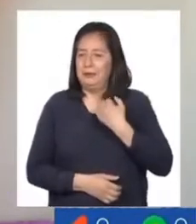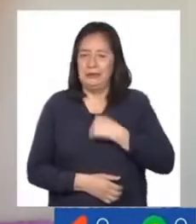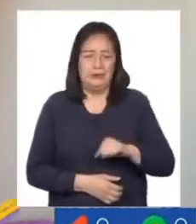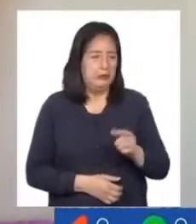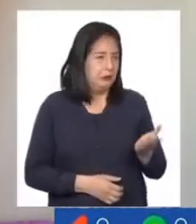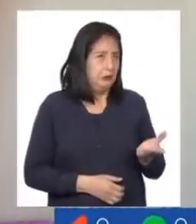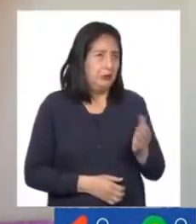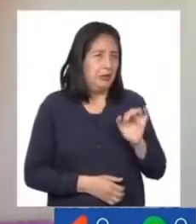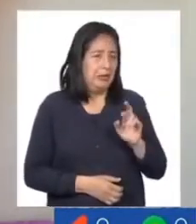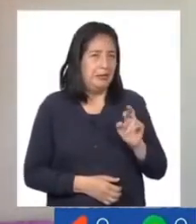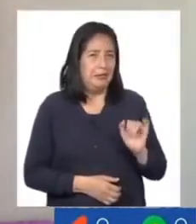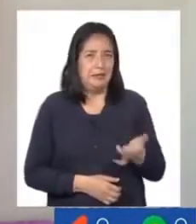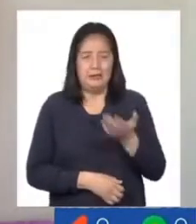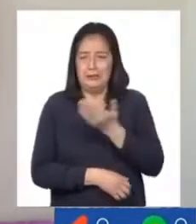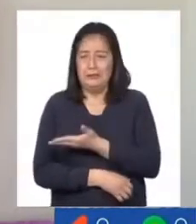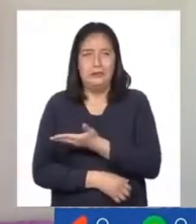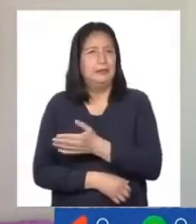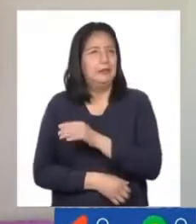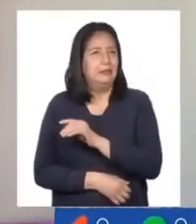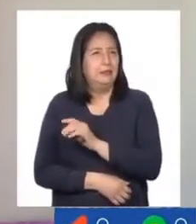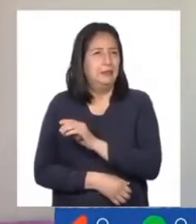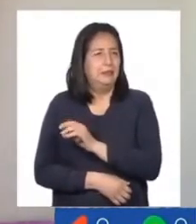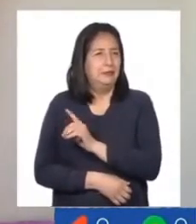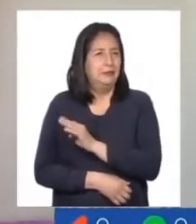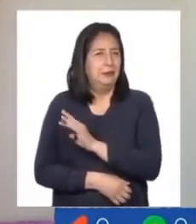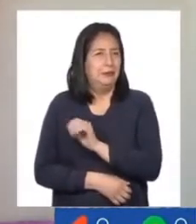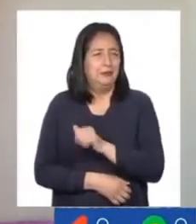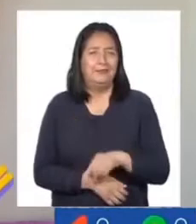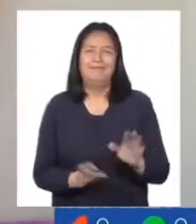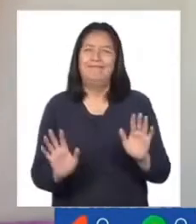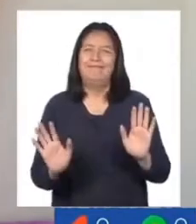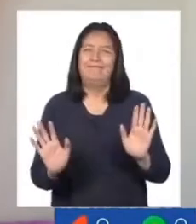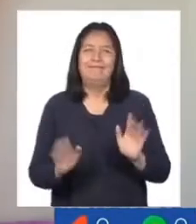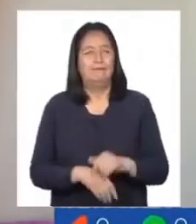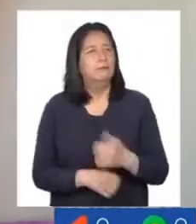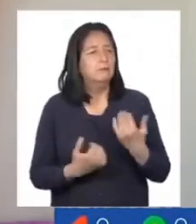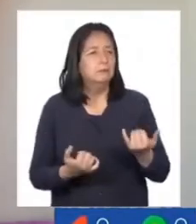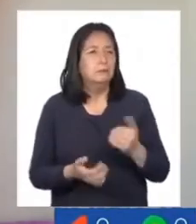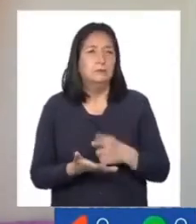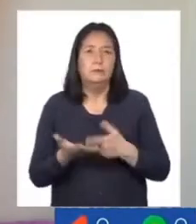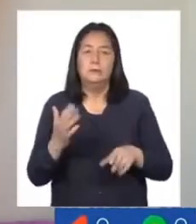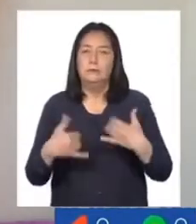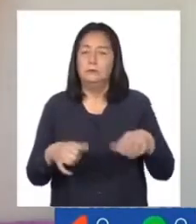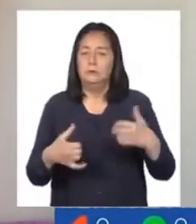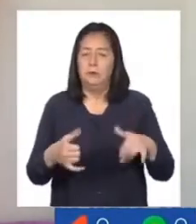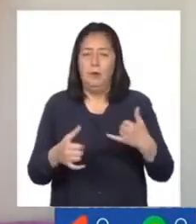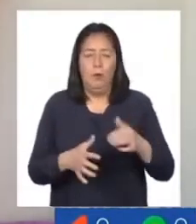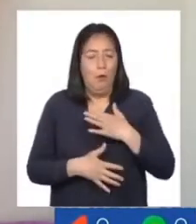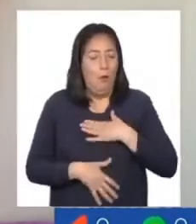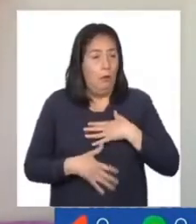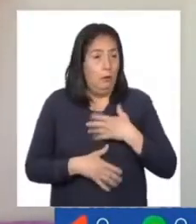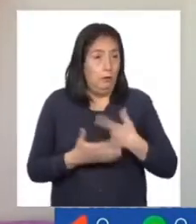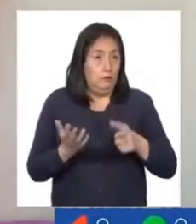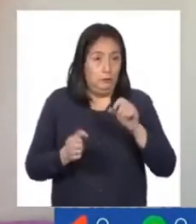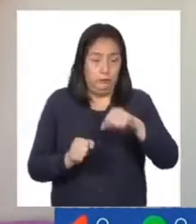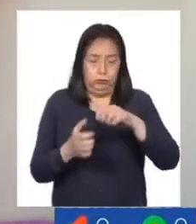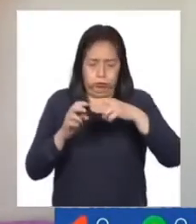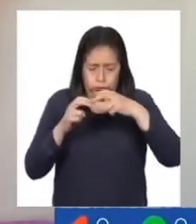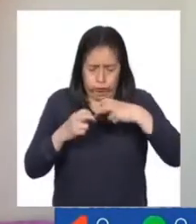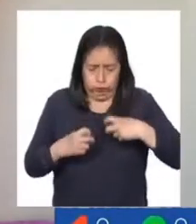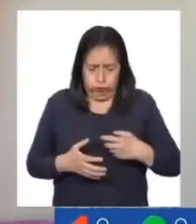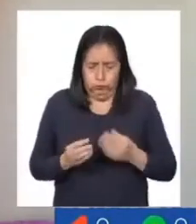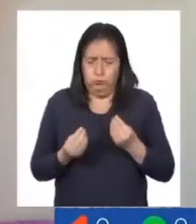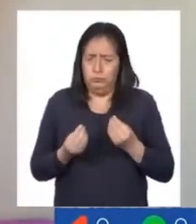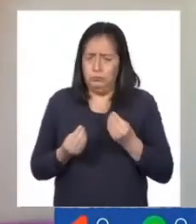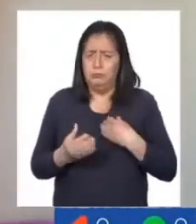hijas Ariana y Briana. ¡Hola! El día de hoy vamos a realizar juegos muy divertidos donde vamos a explorar